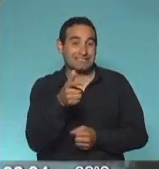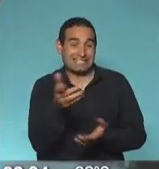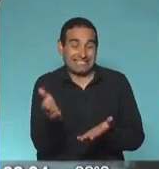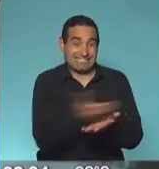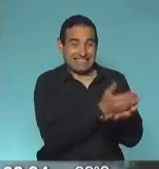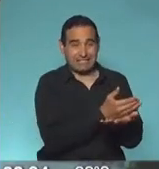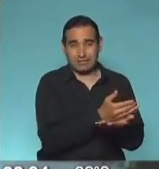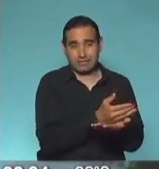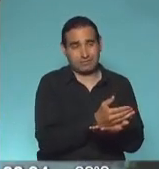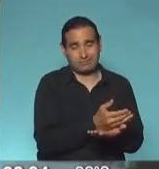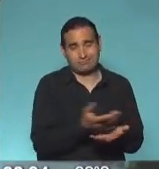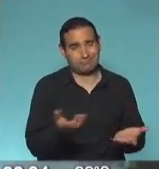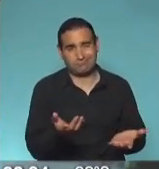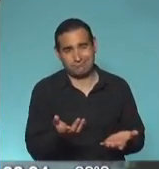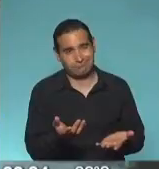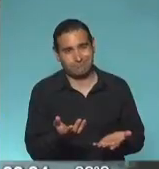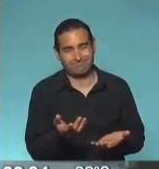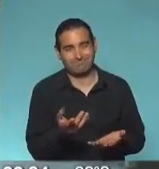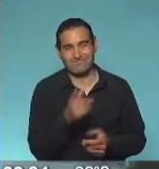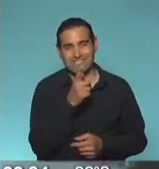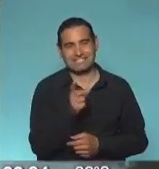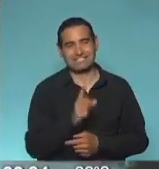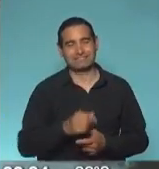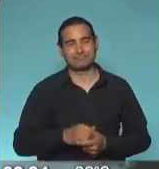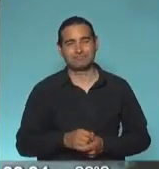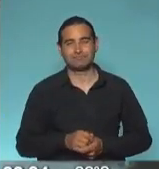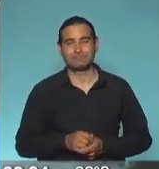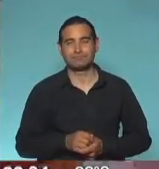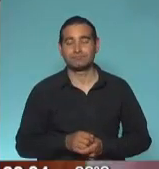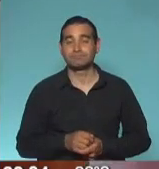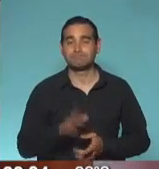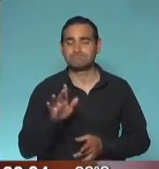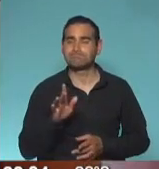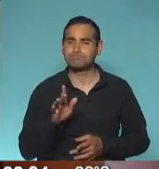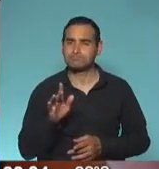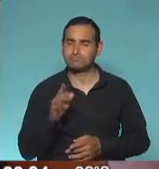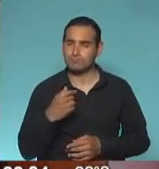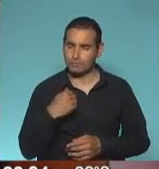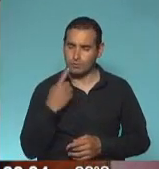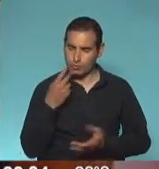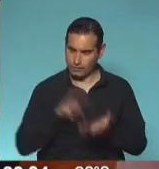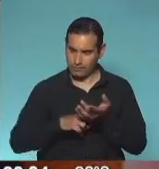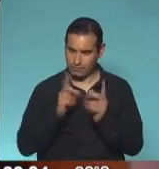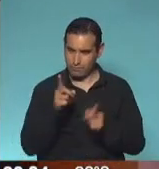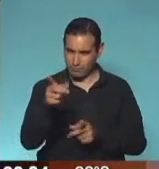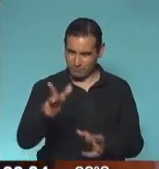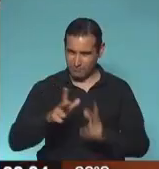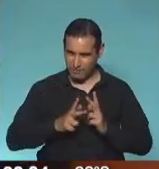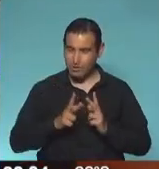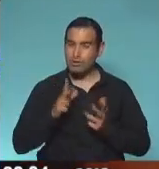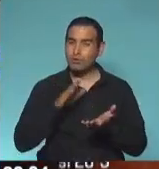ruedo es como darles un aliciente, por otra parte. Rulo. A ver, déjame volver sobre lo que decías antes con